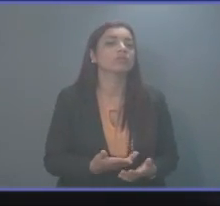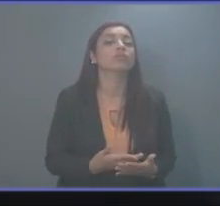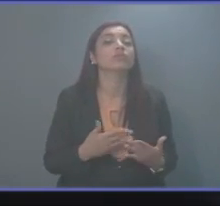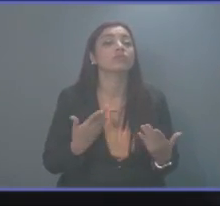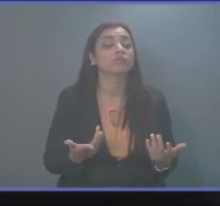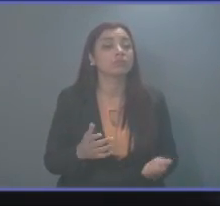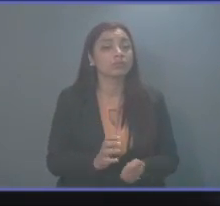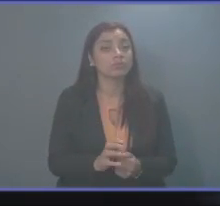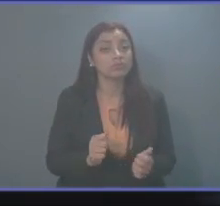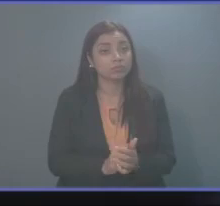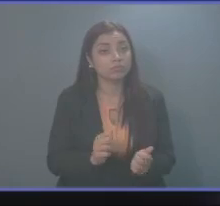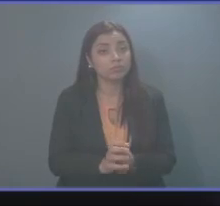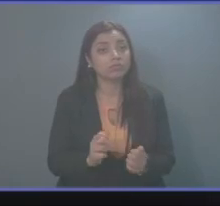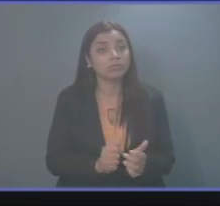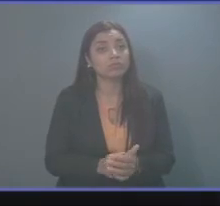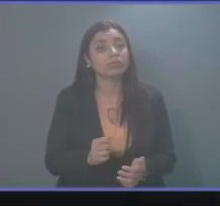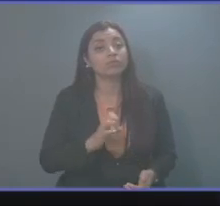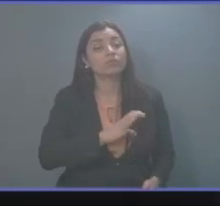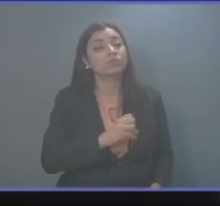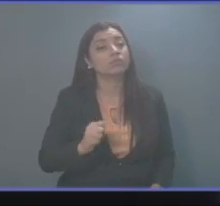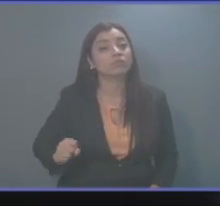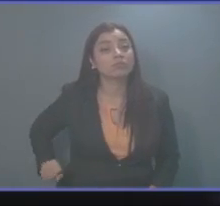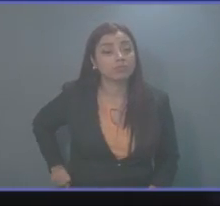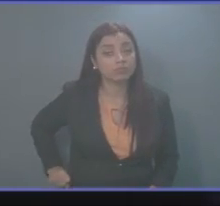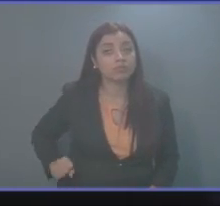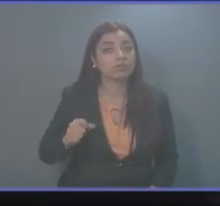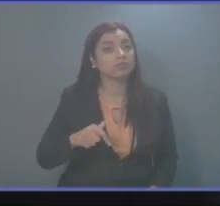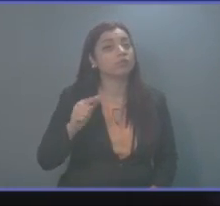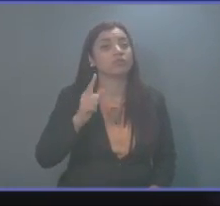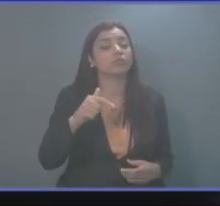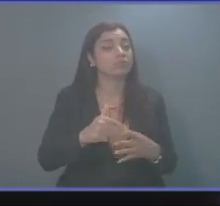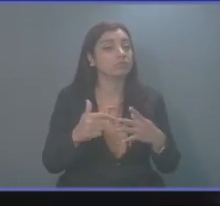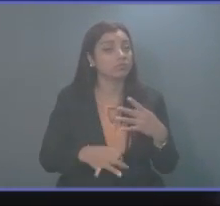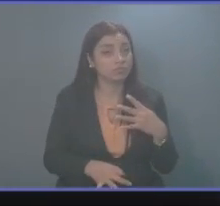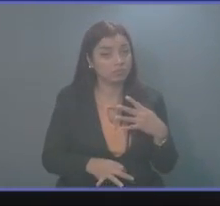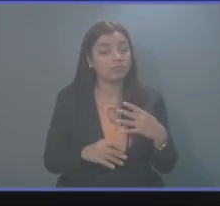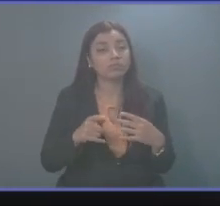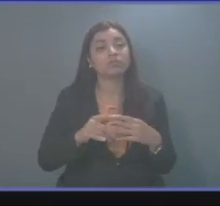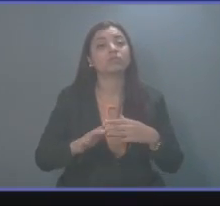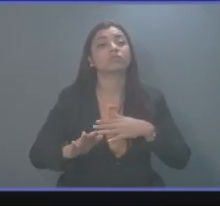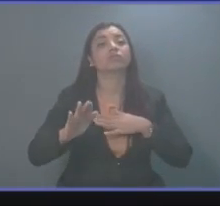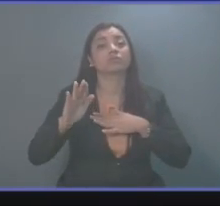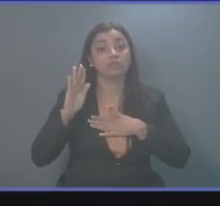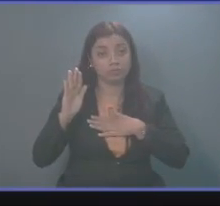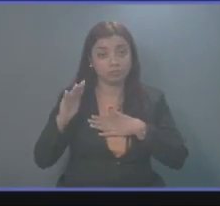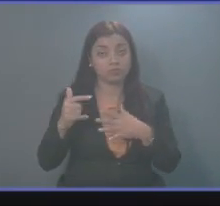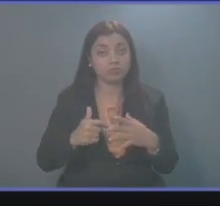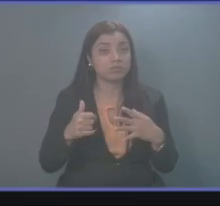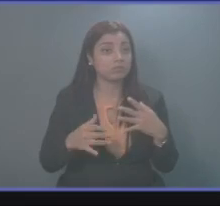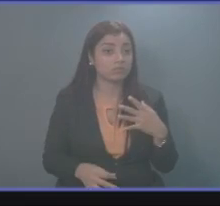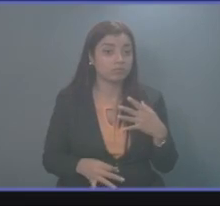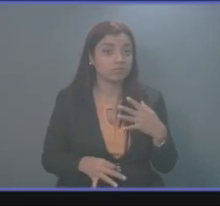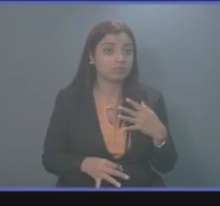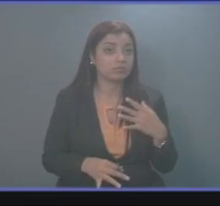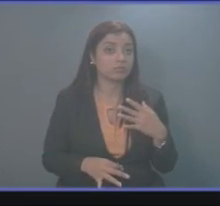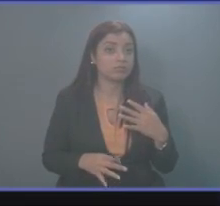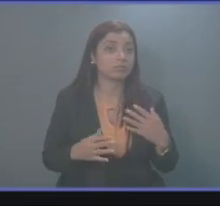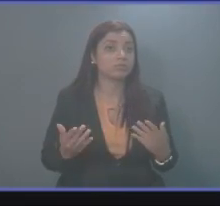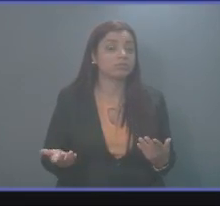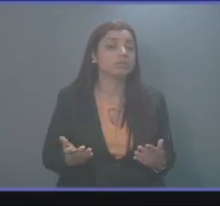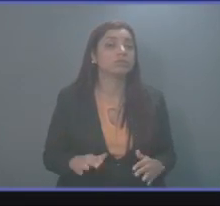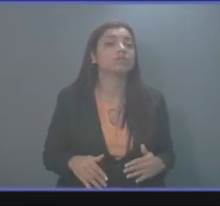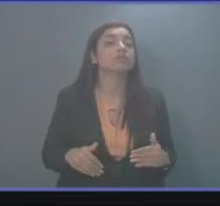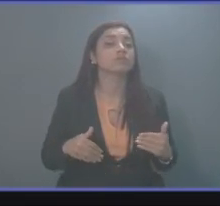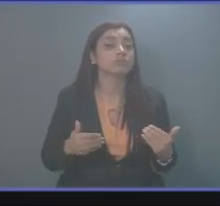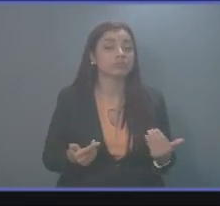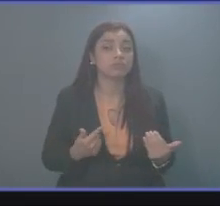el problema en El Salvador no es de leyes, es de cumplimiento de leyes. Y para